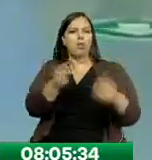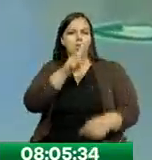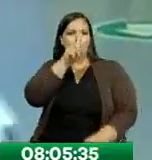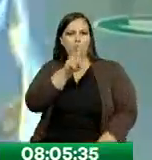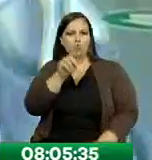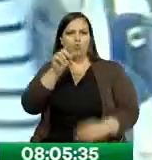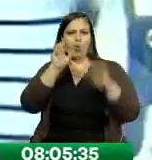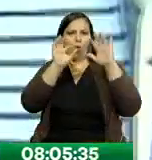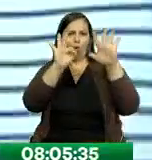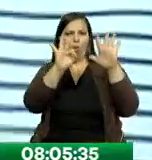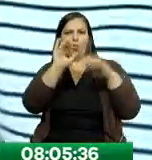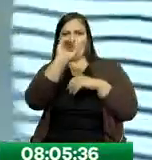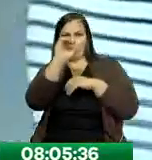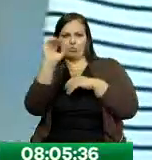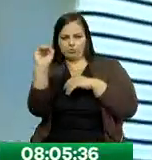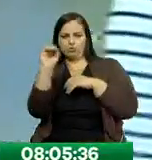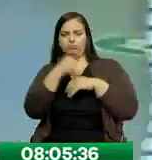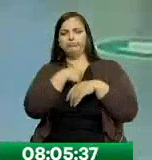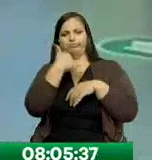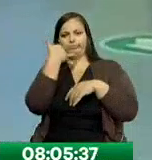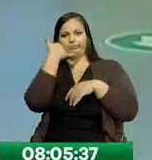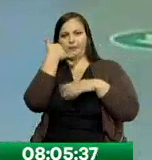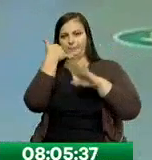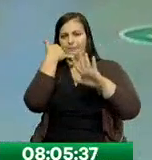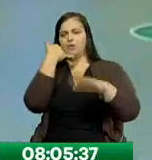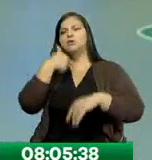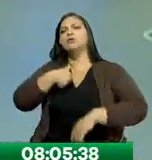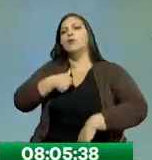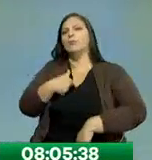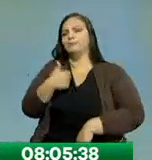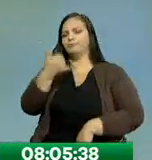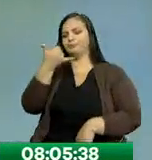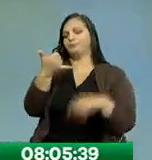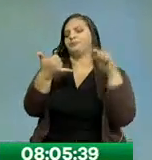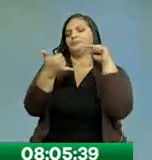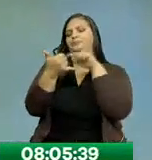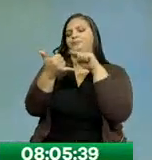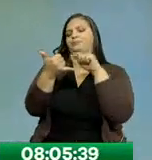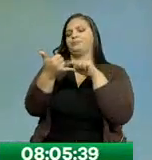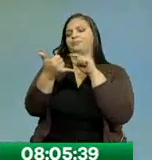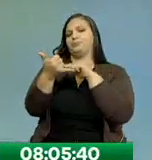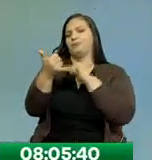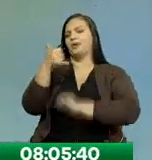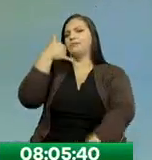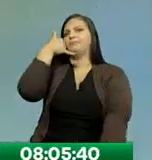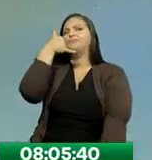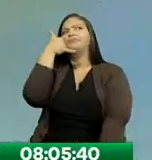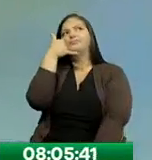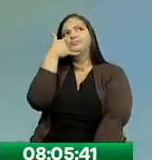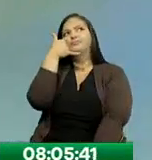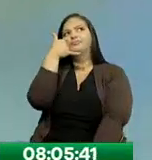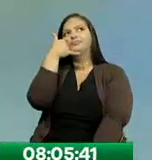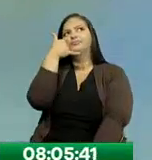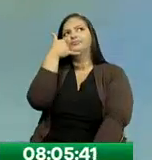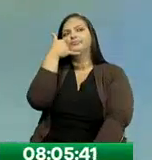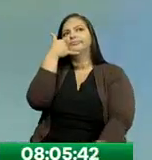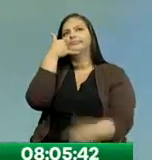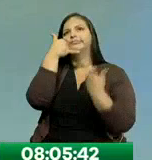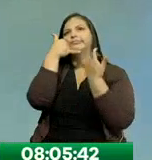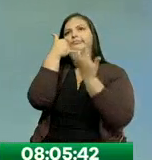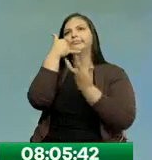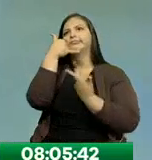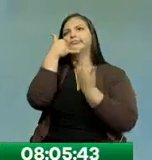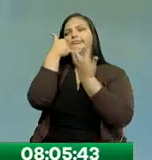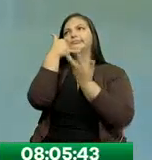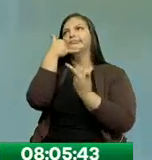del tema, ya mismo te voy a hacer escuchar. Creo que te hice escuchar a ti, José Luis, ¿no? Claro, sí, el